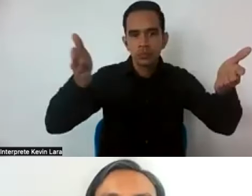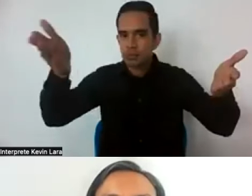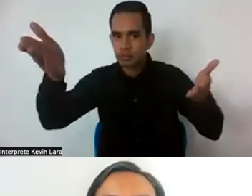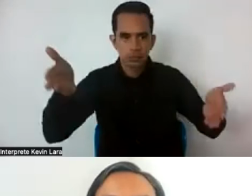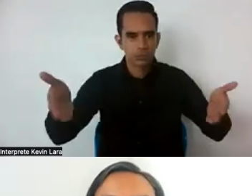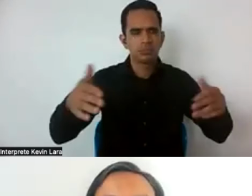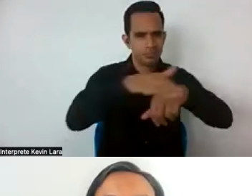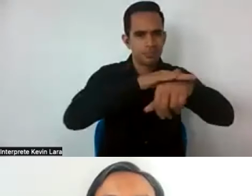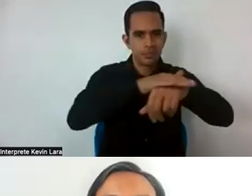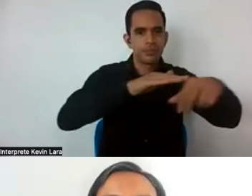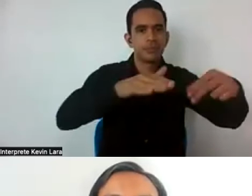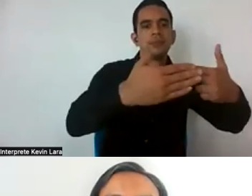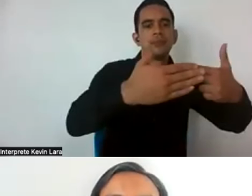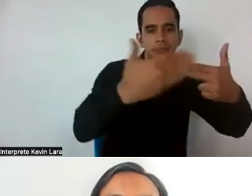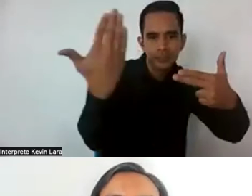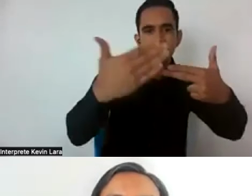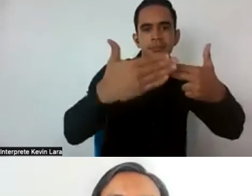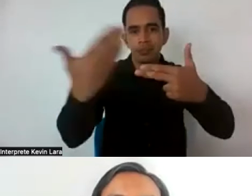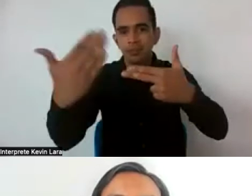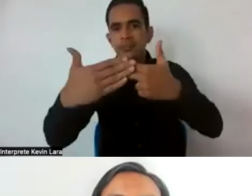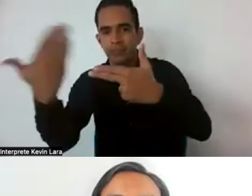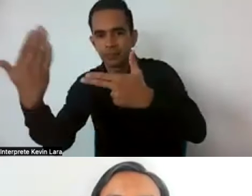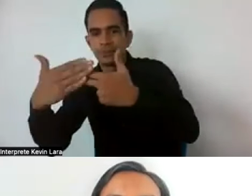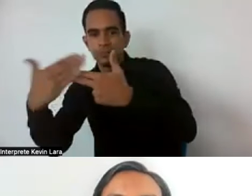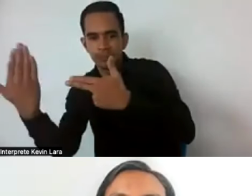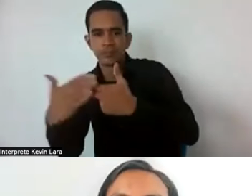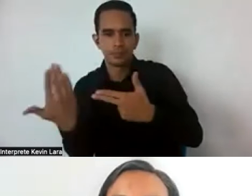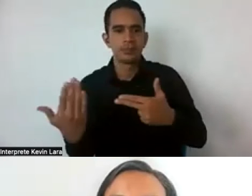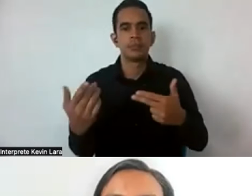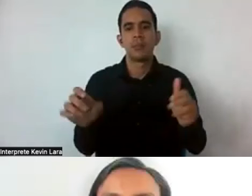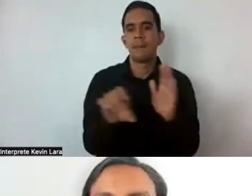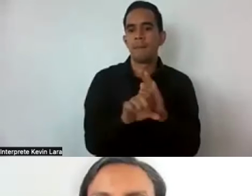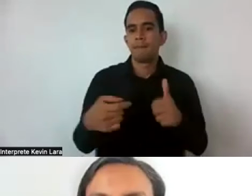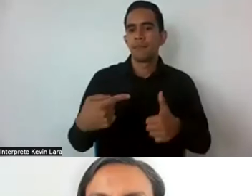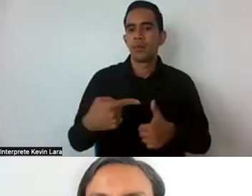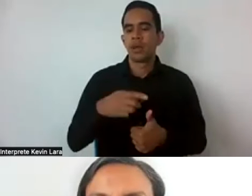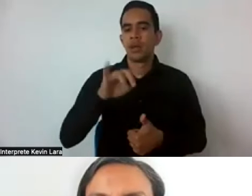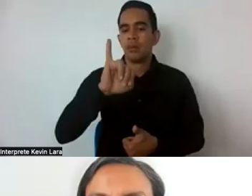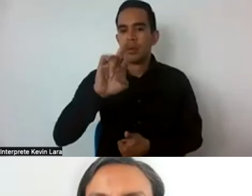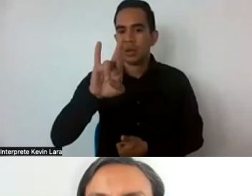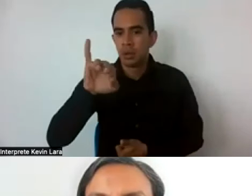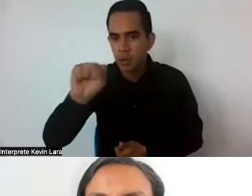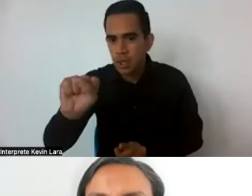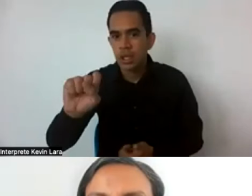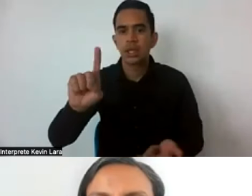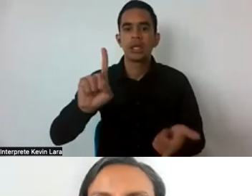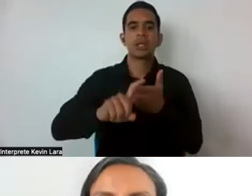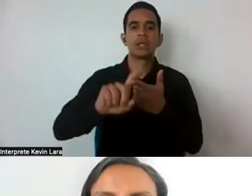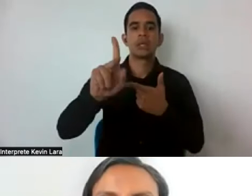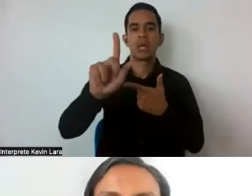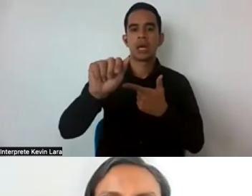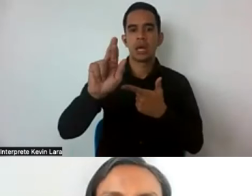pendientes. Falta por aquí Iris Umaña, Karina Castro,